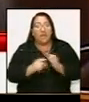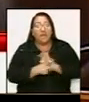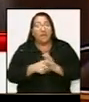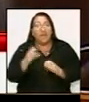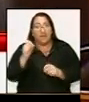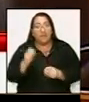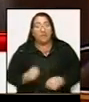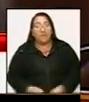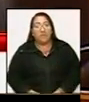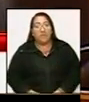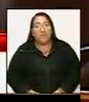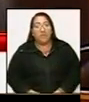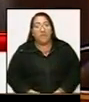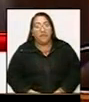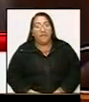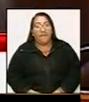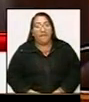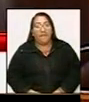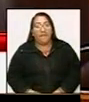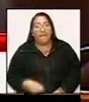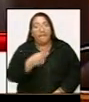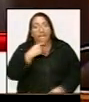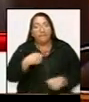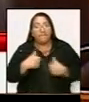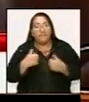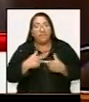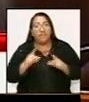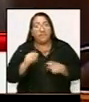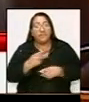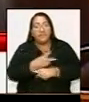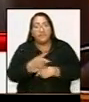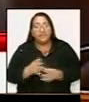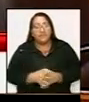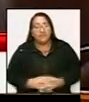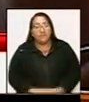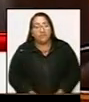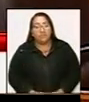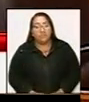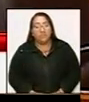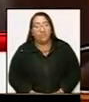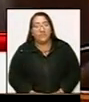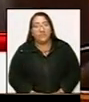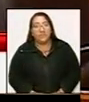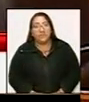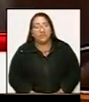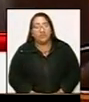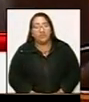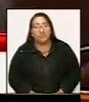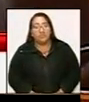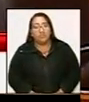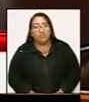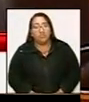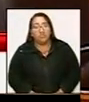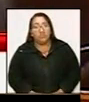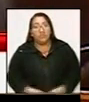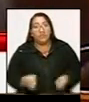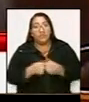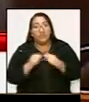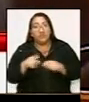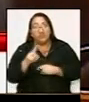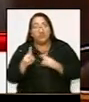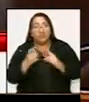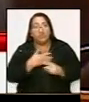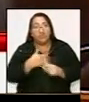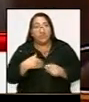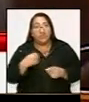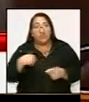derecho de las mujeres a vivir libres de violencia. Dicho eso, presidente, hay algunas preguntas que